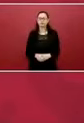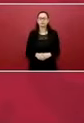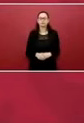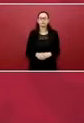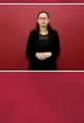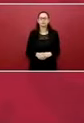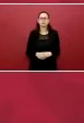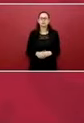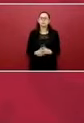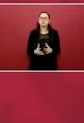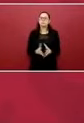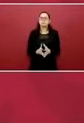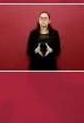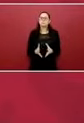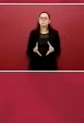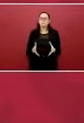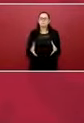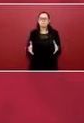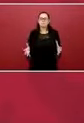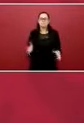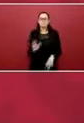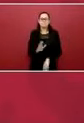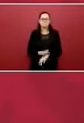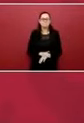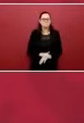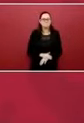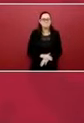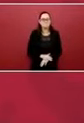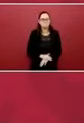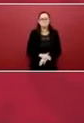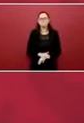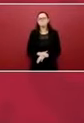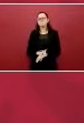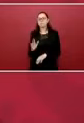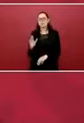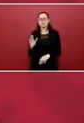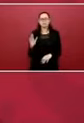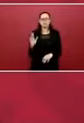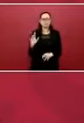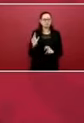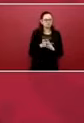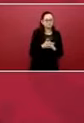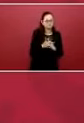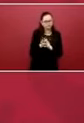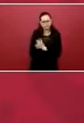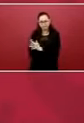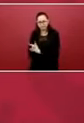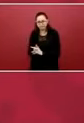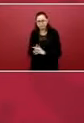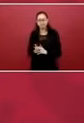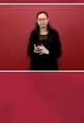ha crecido el número de homicidios.